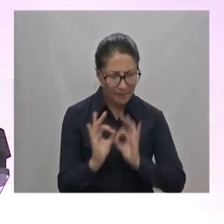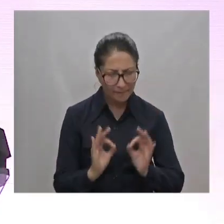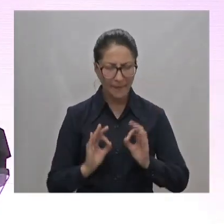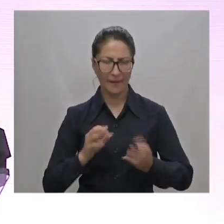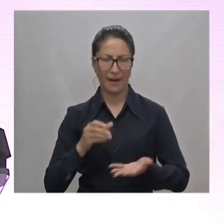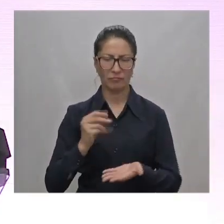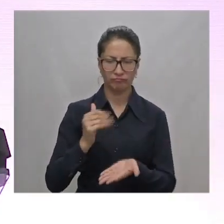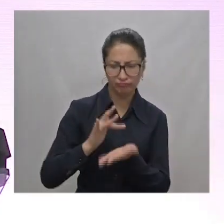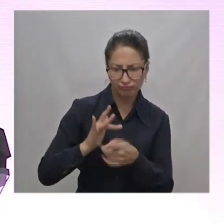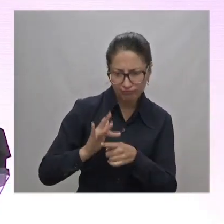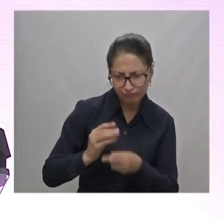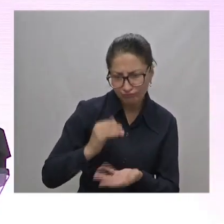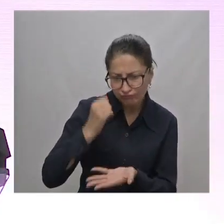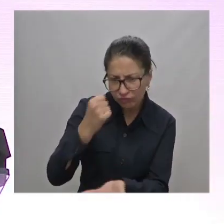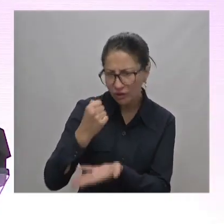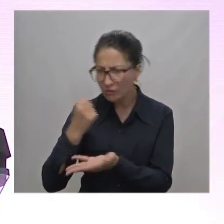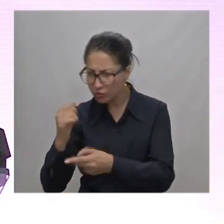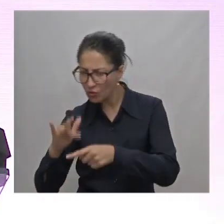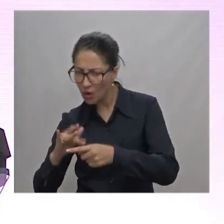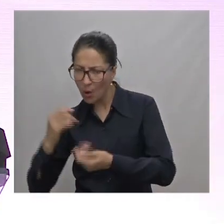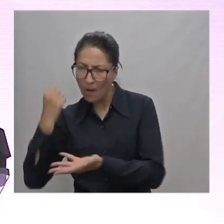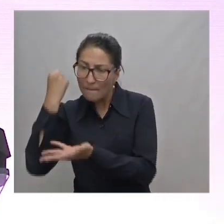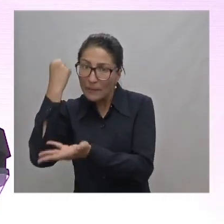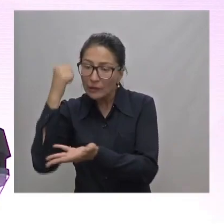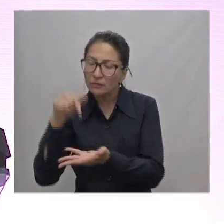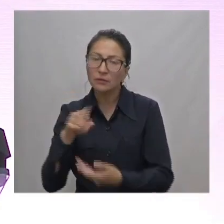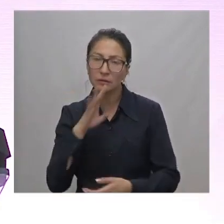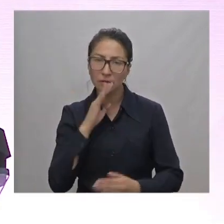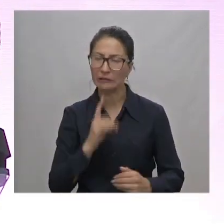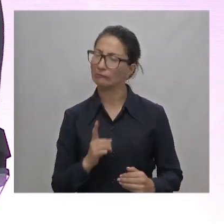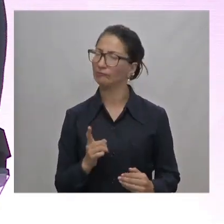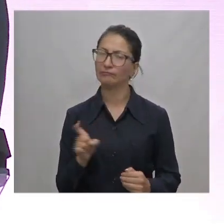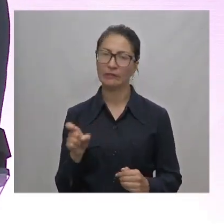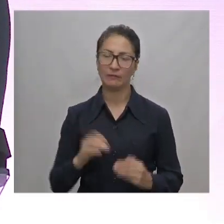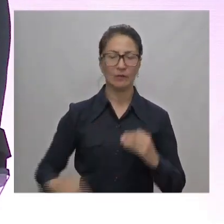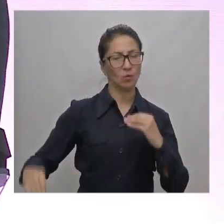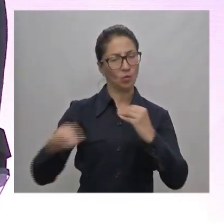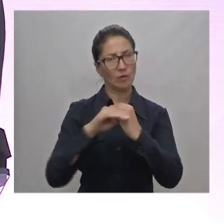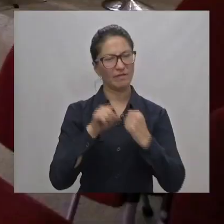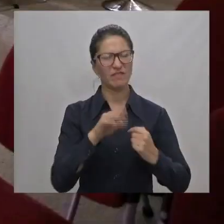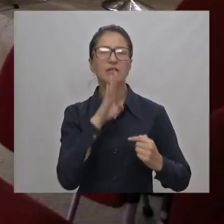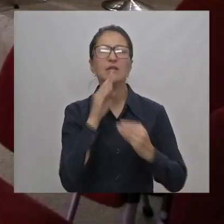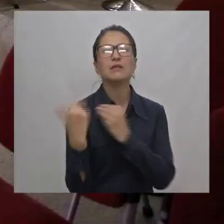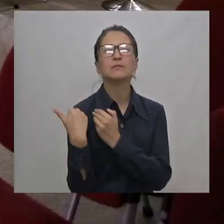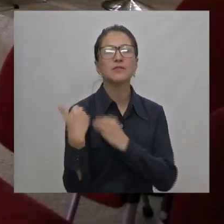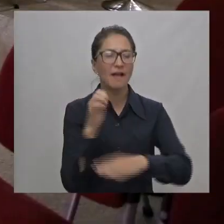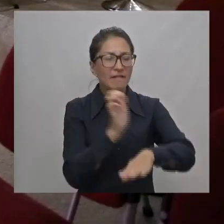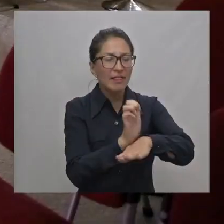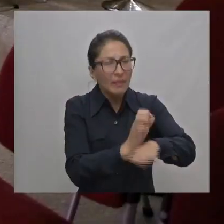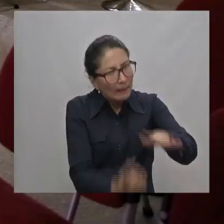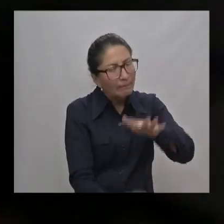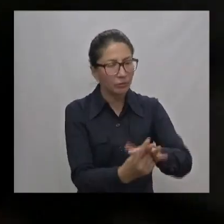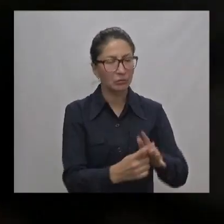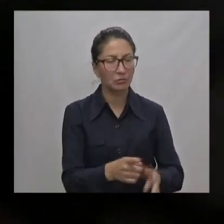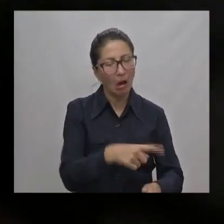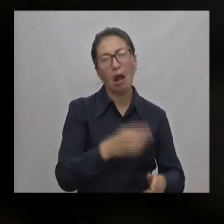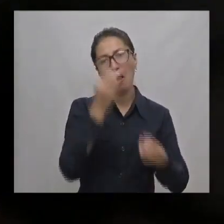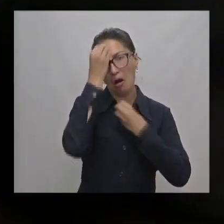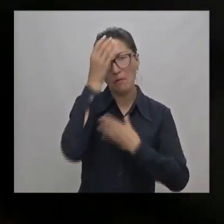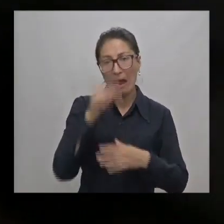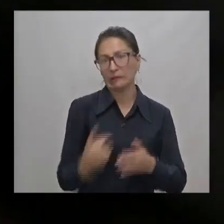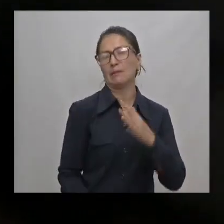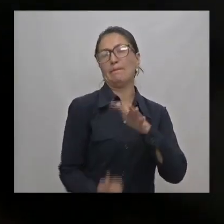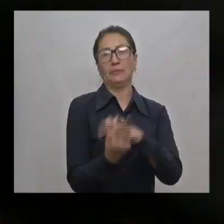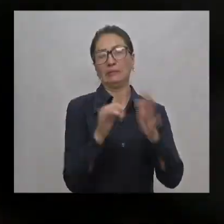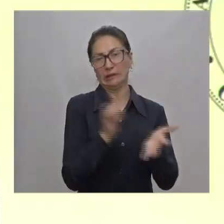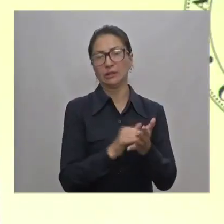aprobar, ejecutar y fiscalizar el presupuesto eran funciones de igual jerarquía. La misión dejó un legado que hoy se mantiene en